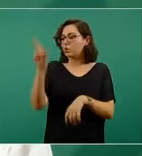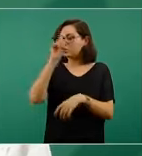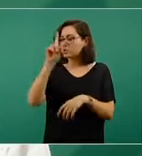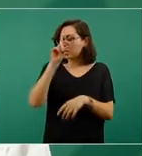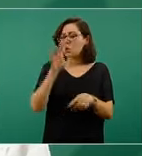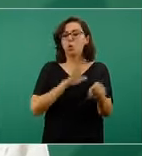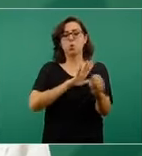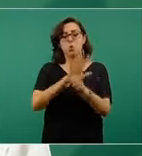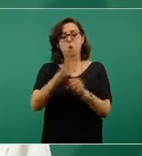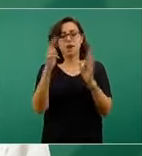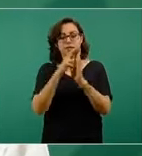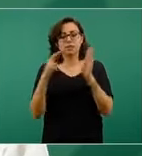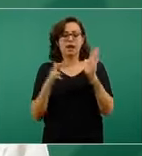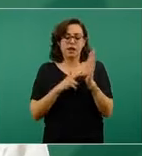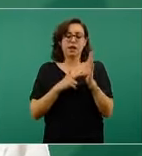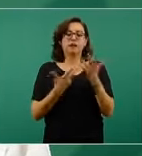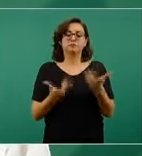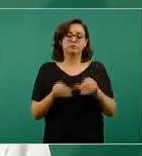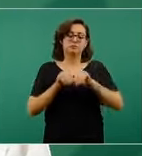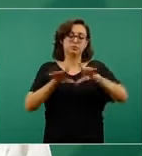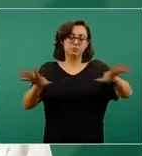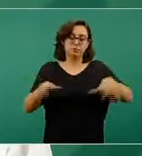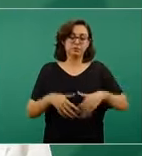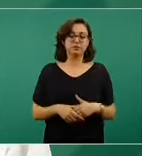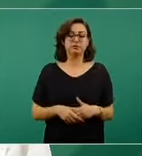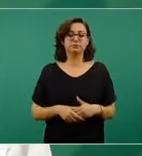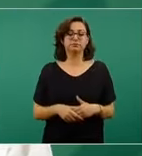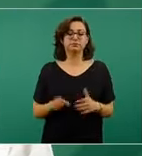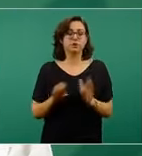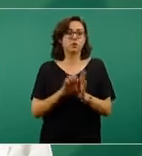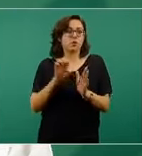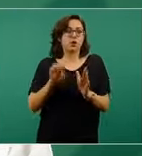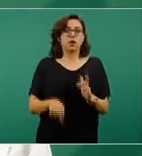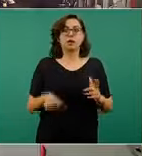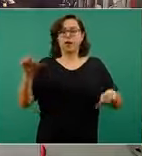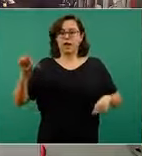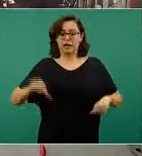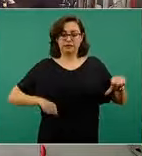para varias decisiones críticas. Por ejemplo, cuando abrimos 3 actividades económicas,